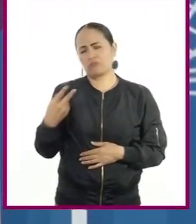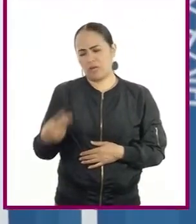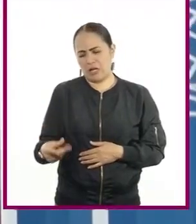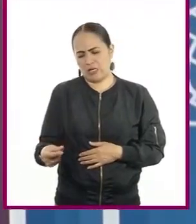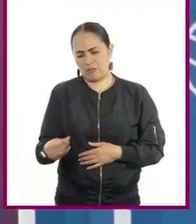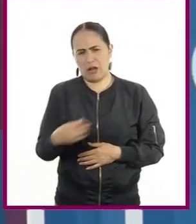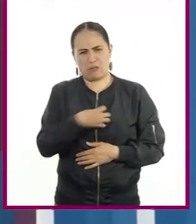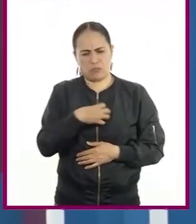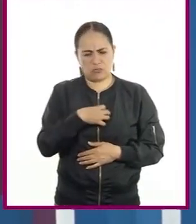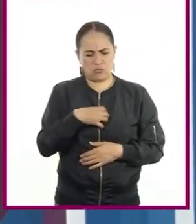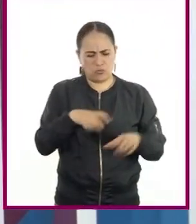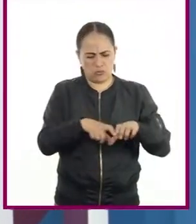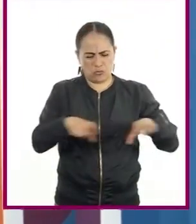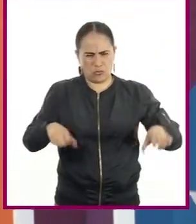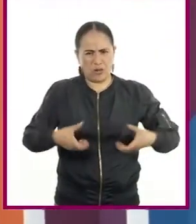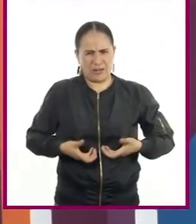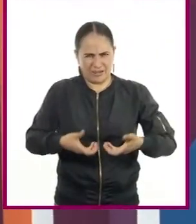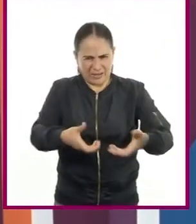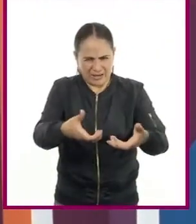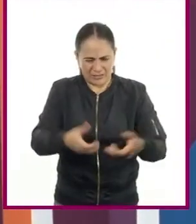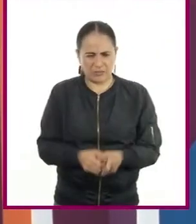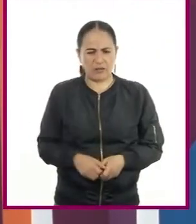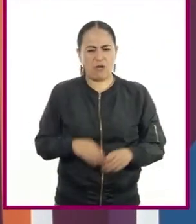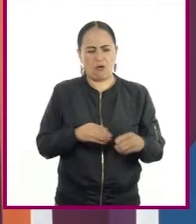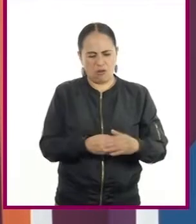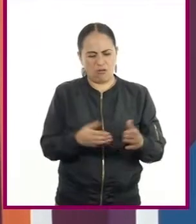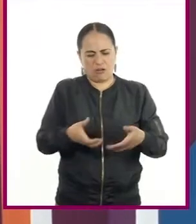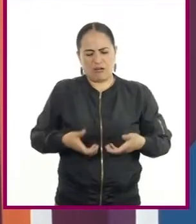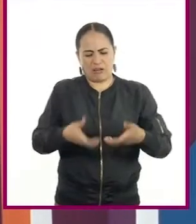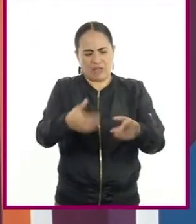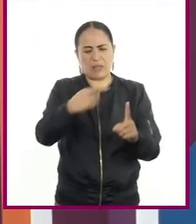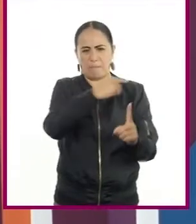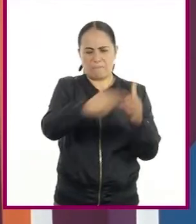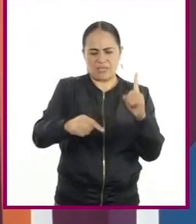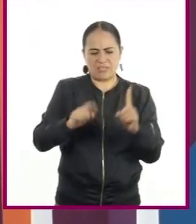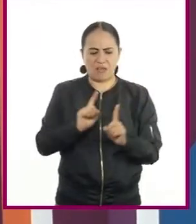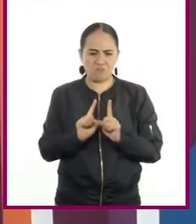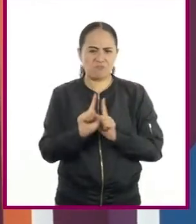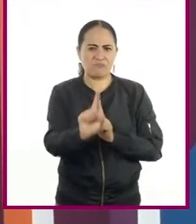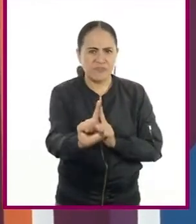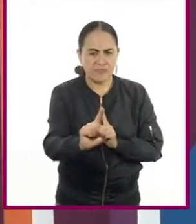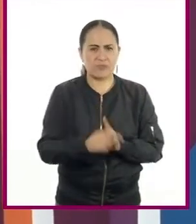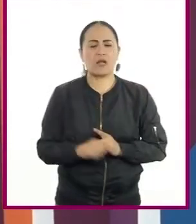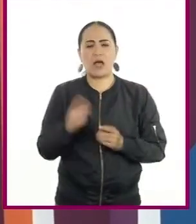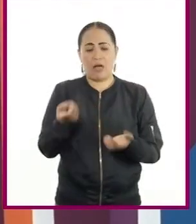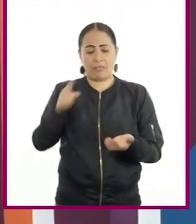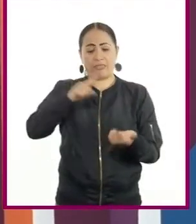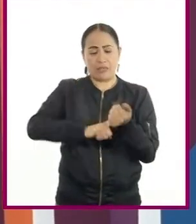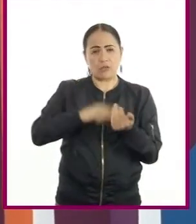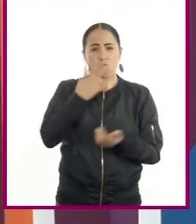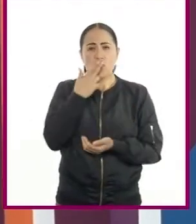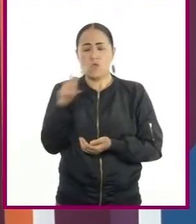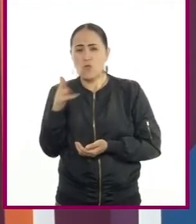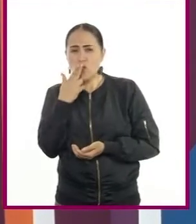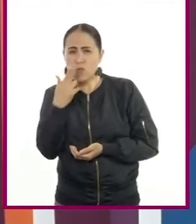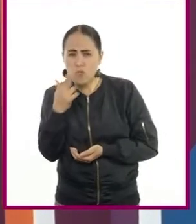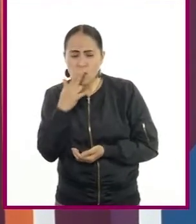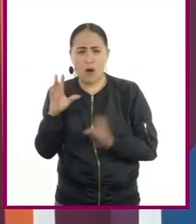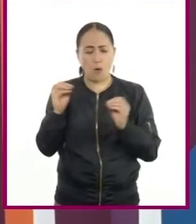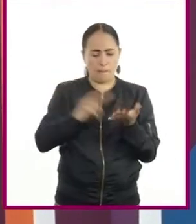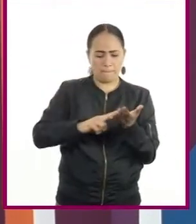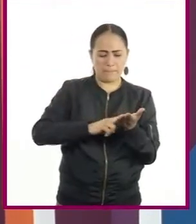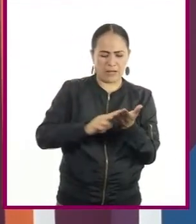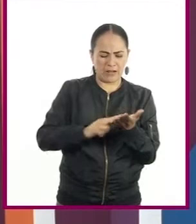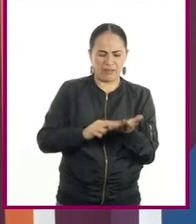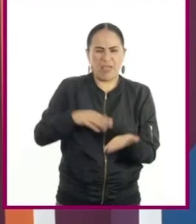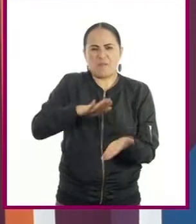la banqueta, cruzar a la mitad de la calle, fumar en interiores o pisar el pasto cuando se pide que no se haga pueden